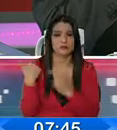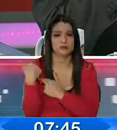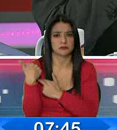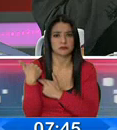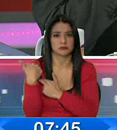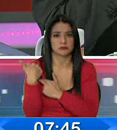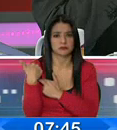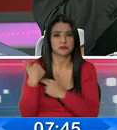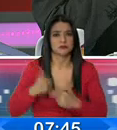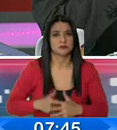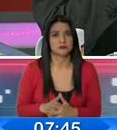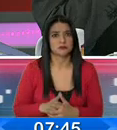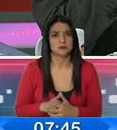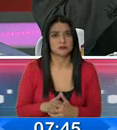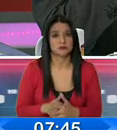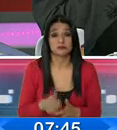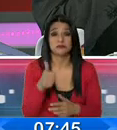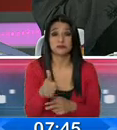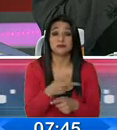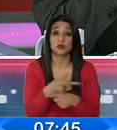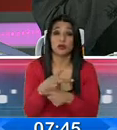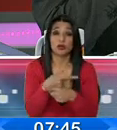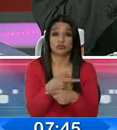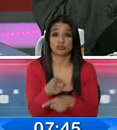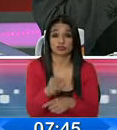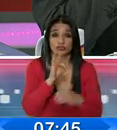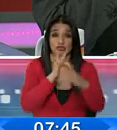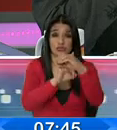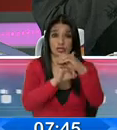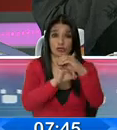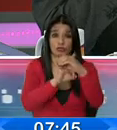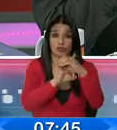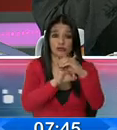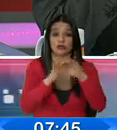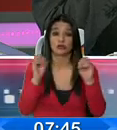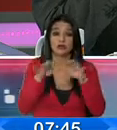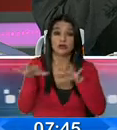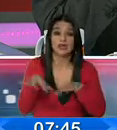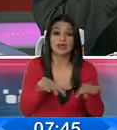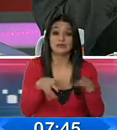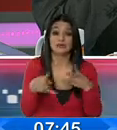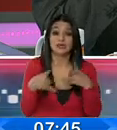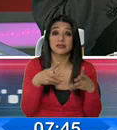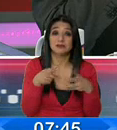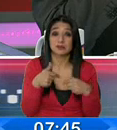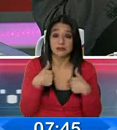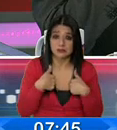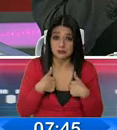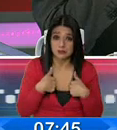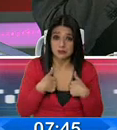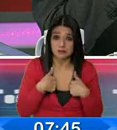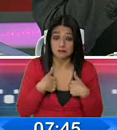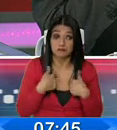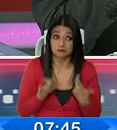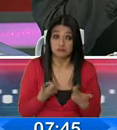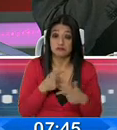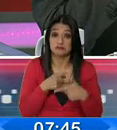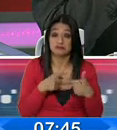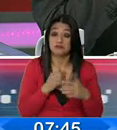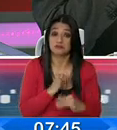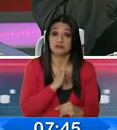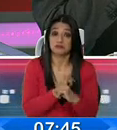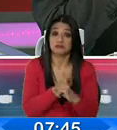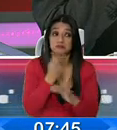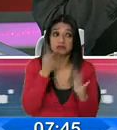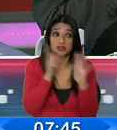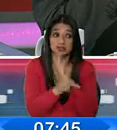el propio Consejo de Participación Ciudadana, la función de transparencia que en este momento presido, son instancias que canalizan